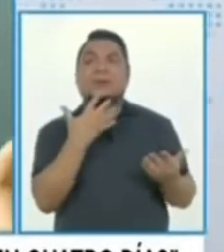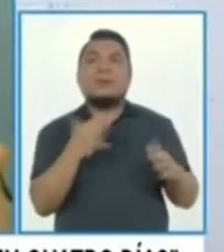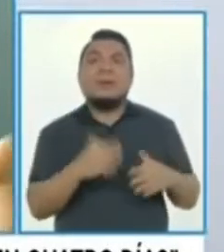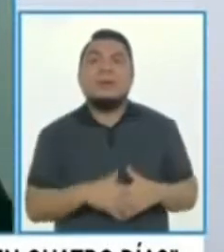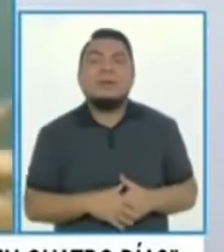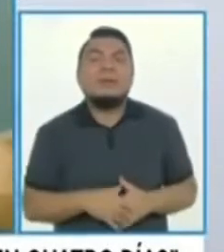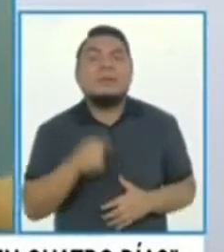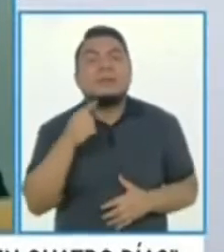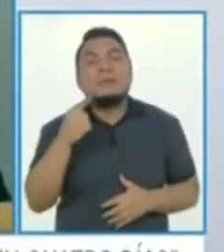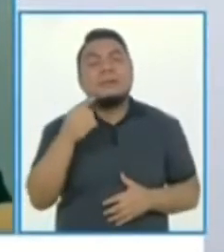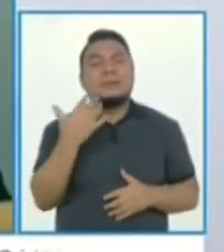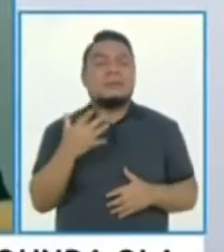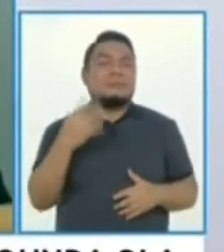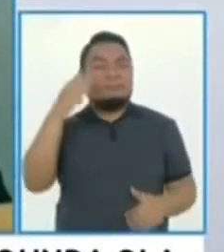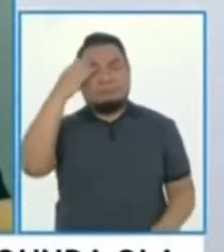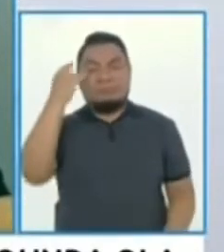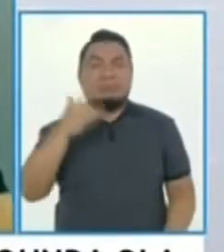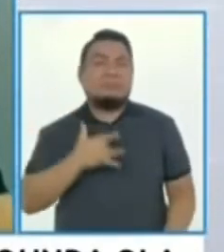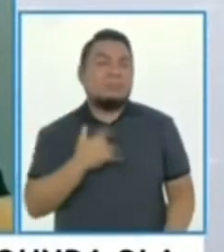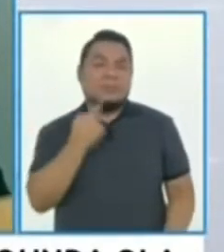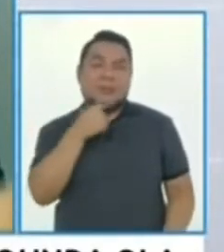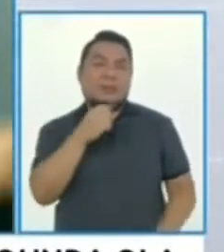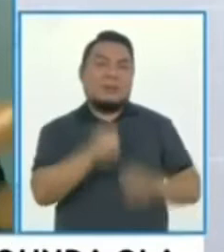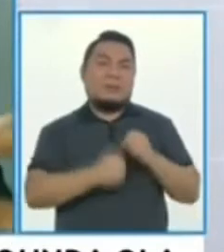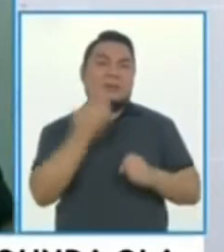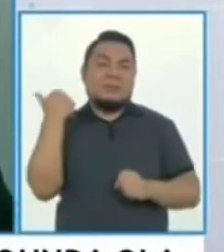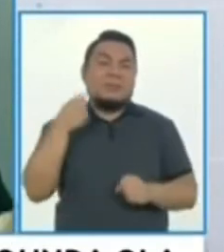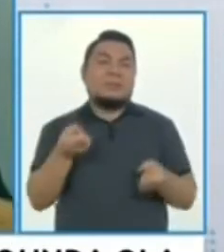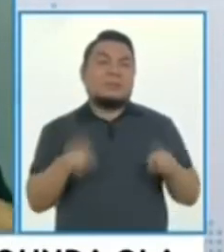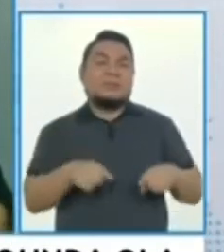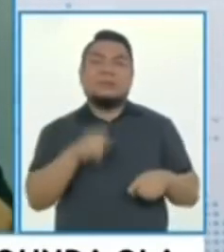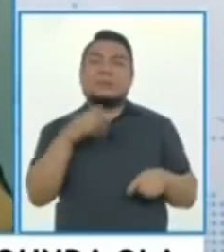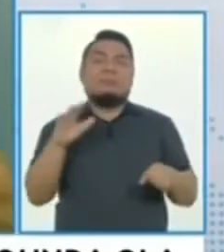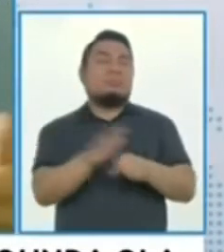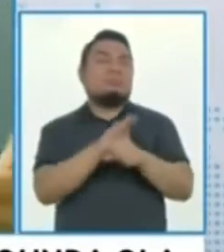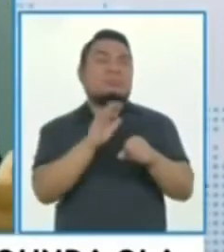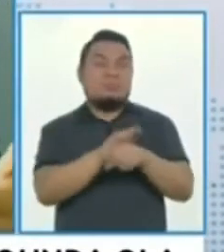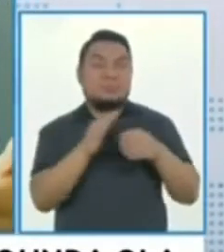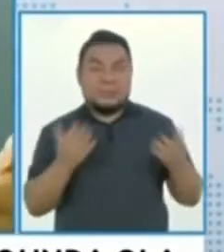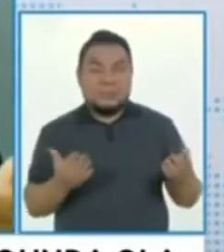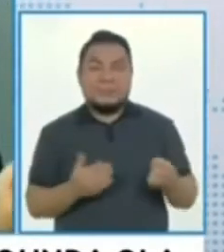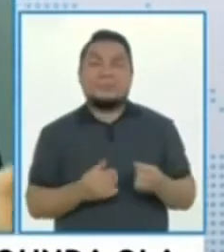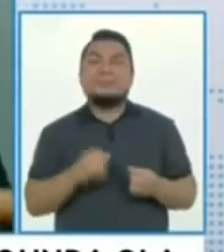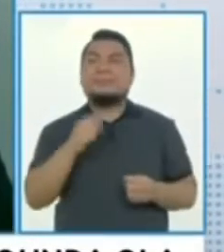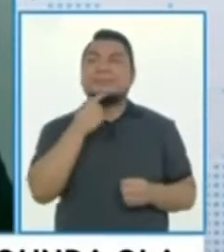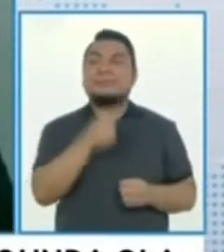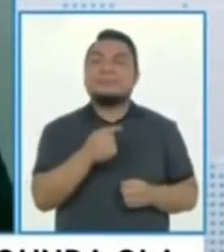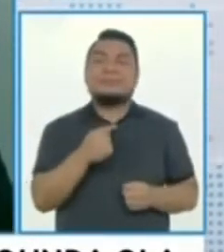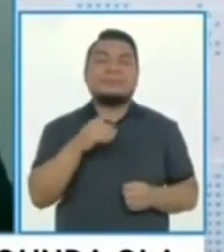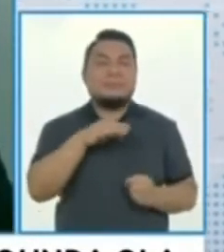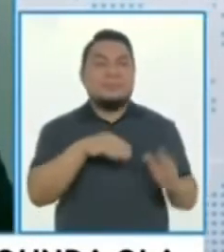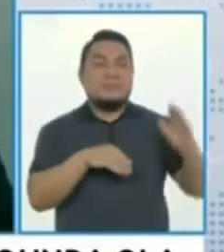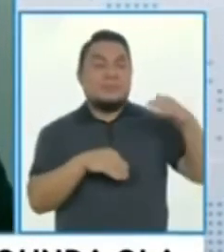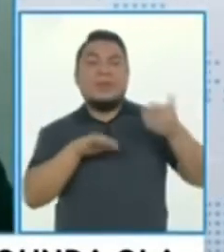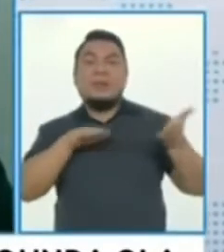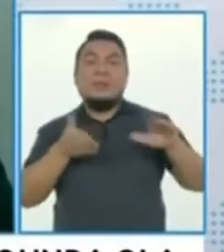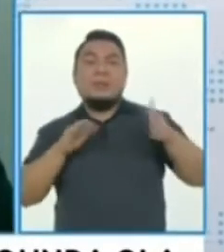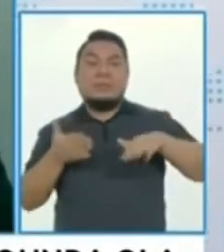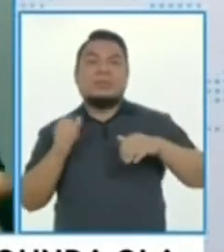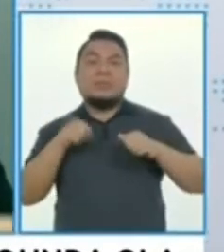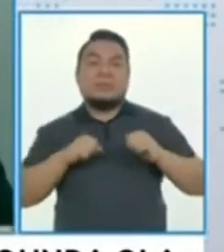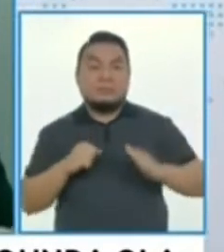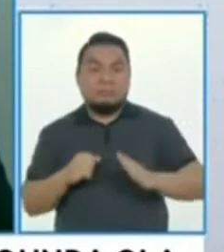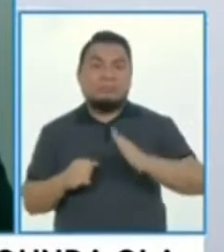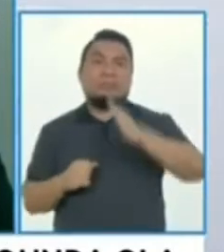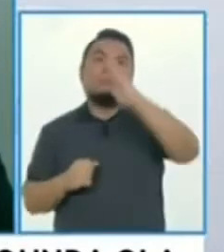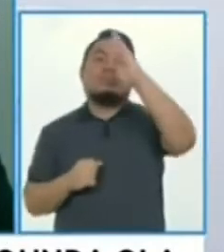tocar lamentablemente experimentar lo que pasamos el año pasado cuando el sistema estaba colapsado, que la curva de fallecidos comienza a